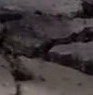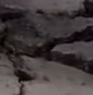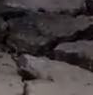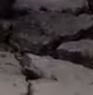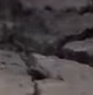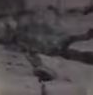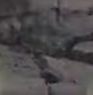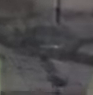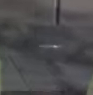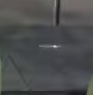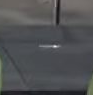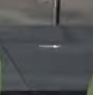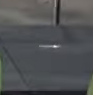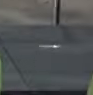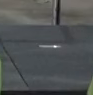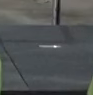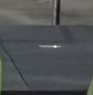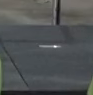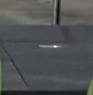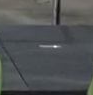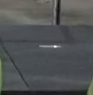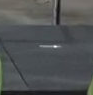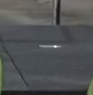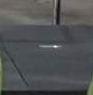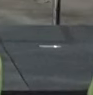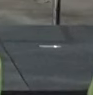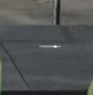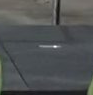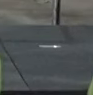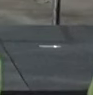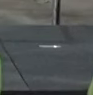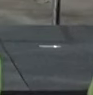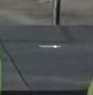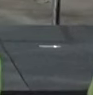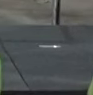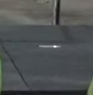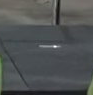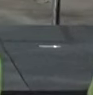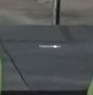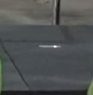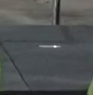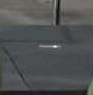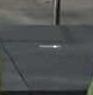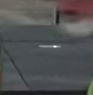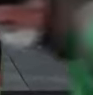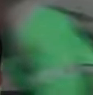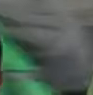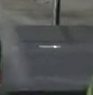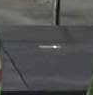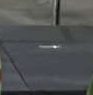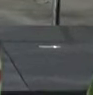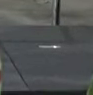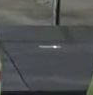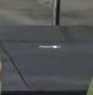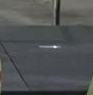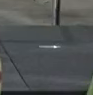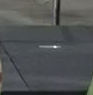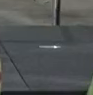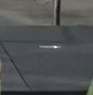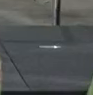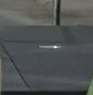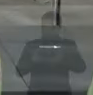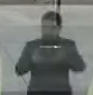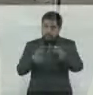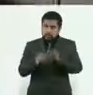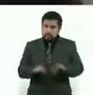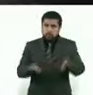De Reforma, por los daños que ya presentaba, y también pues por la importancia de la vialidad. ¿Y